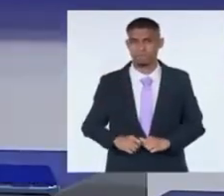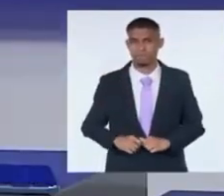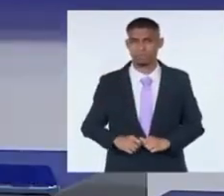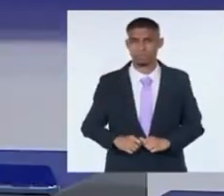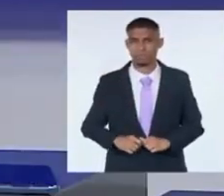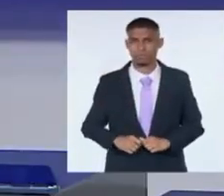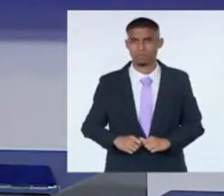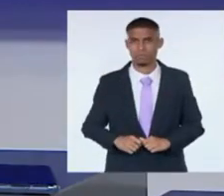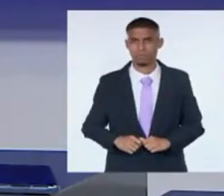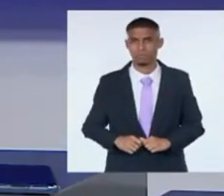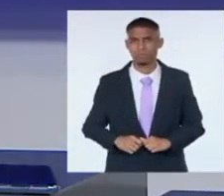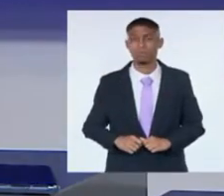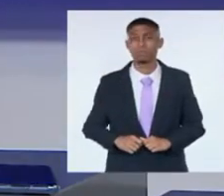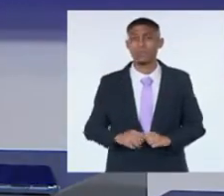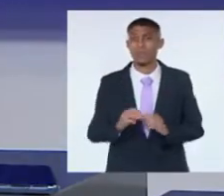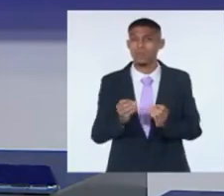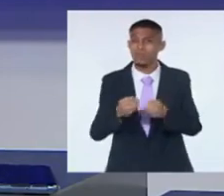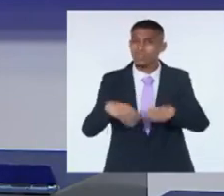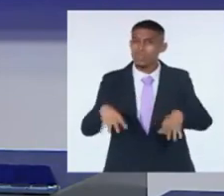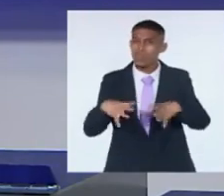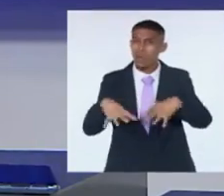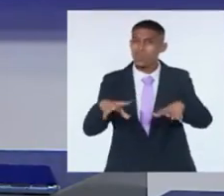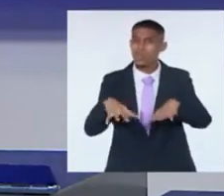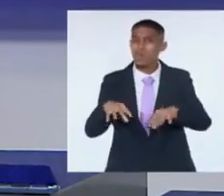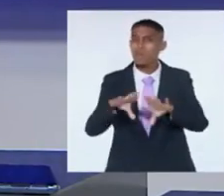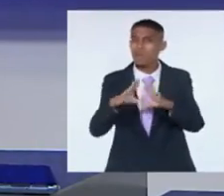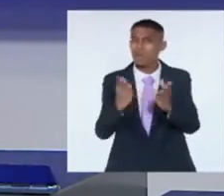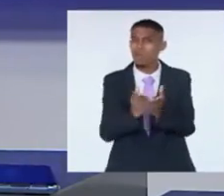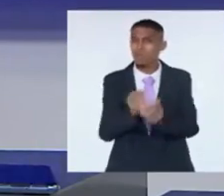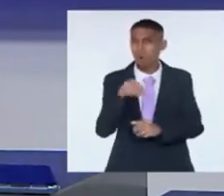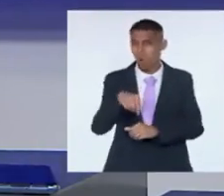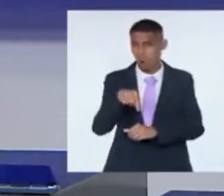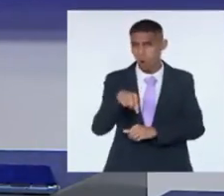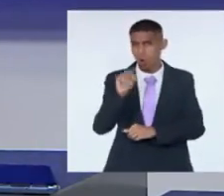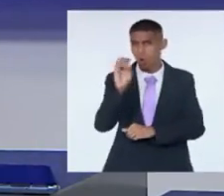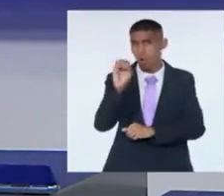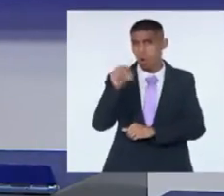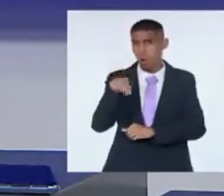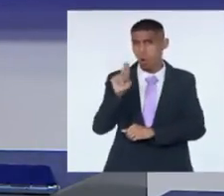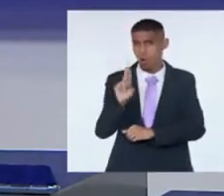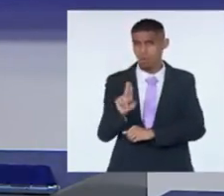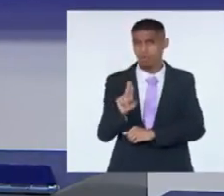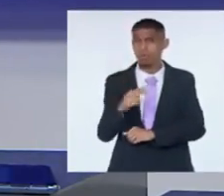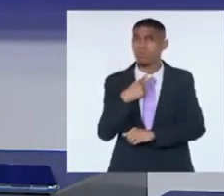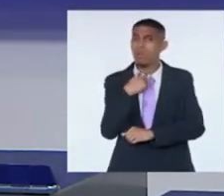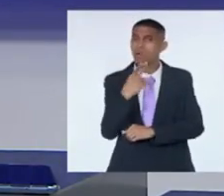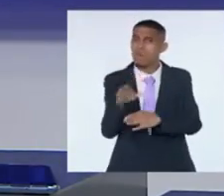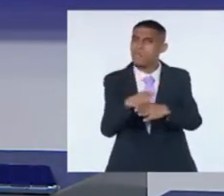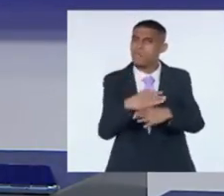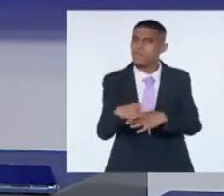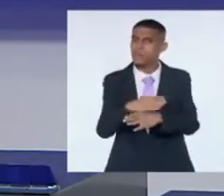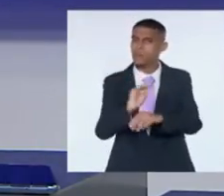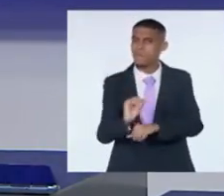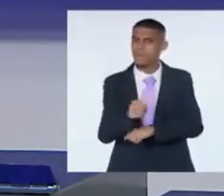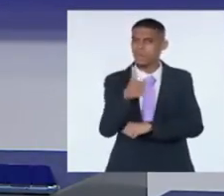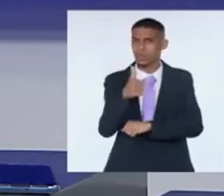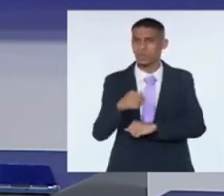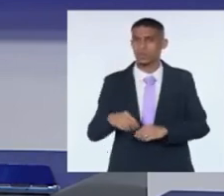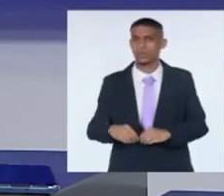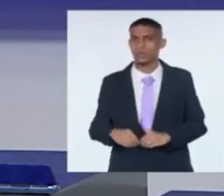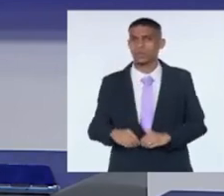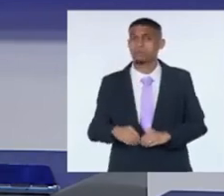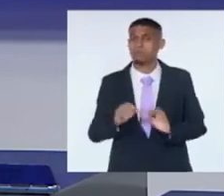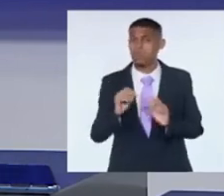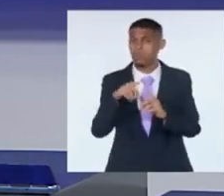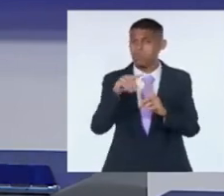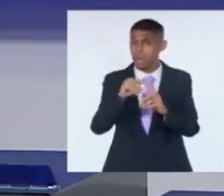las múltiples crisis que enfrenta el mundo actual fueron abordadas hoy en la asamblea general de la ONU en La Voz de varios mandatarios aunque las misiones sobre el